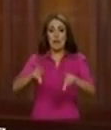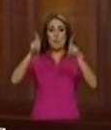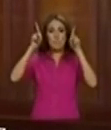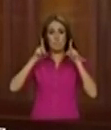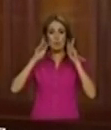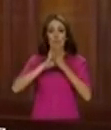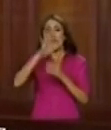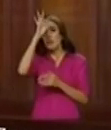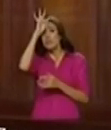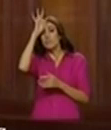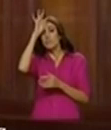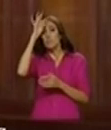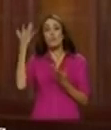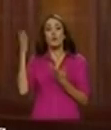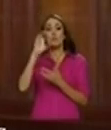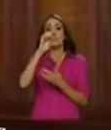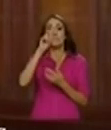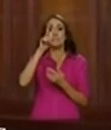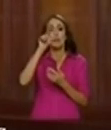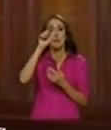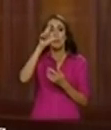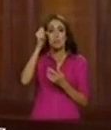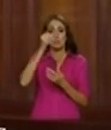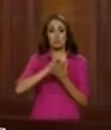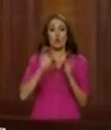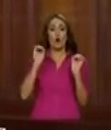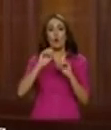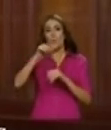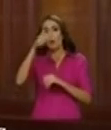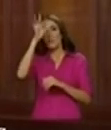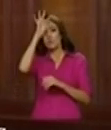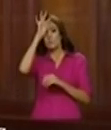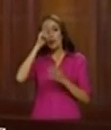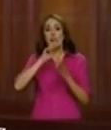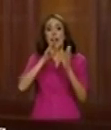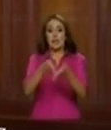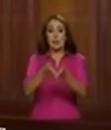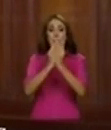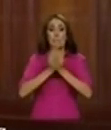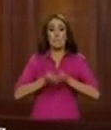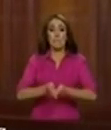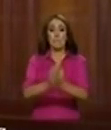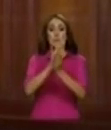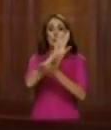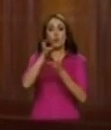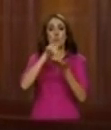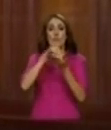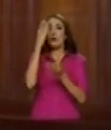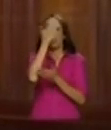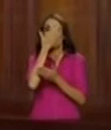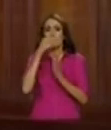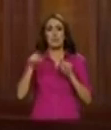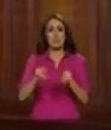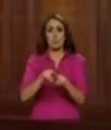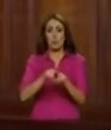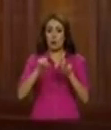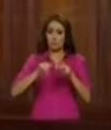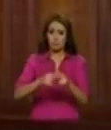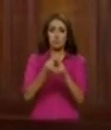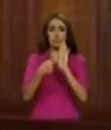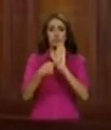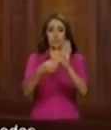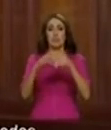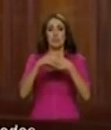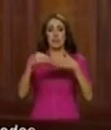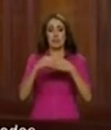el Hospital Verde Ceballos o el Pablo Arturo Suárez y también los puertos de Manabí y Esmeraldas. Conciudadanos, ustedes me